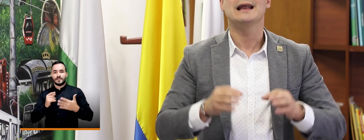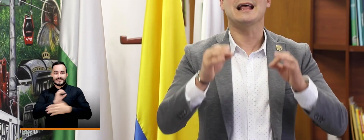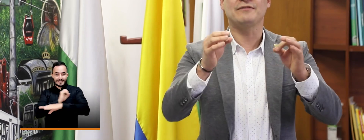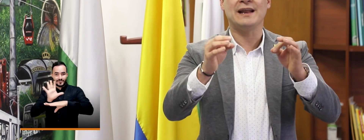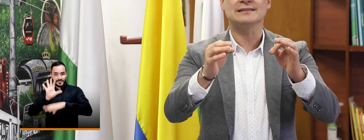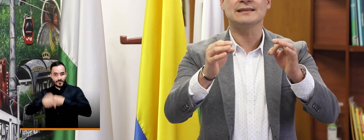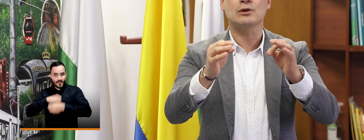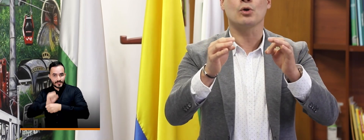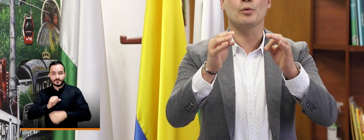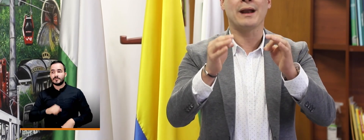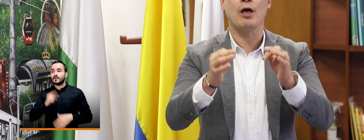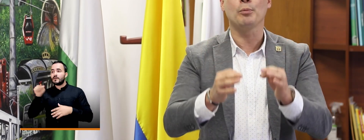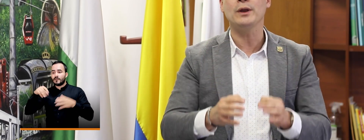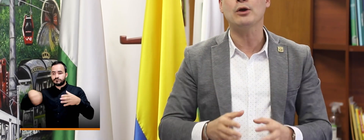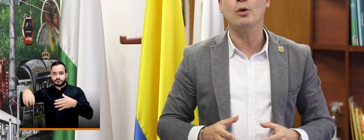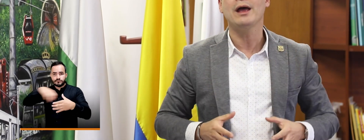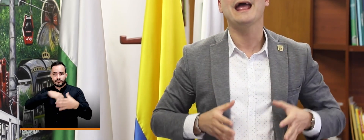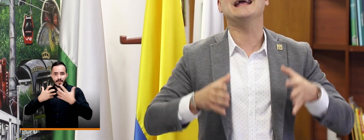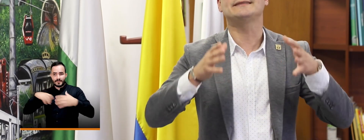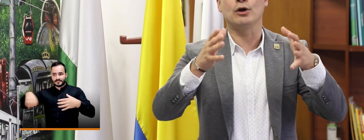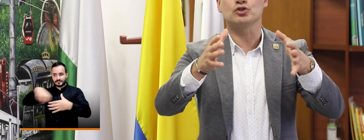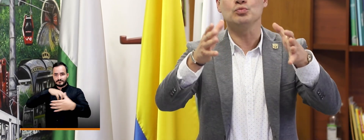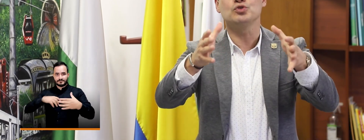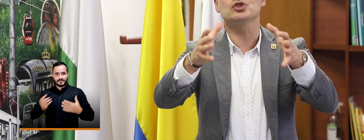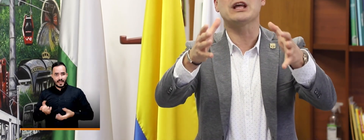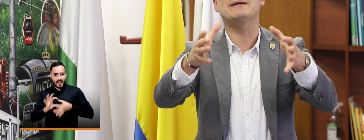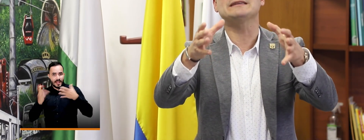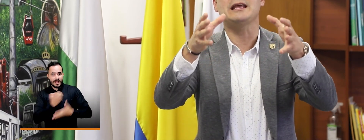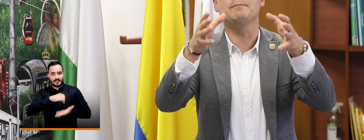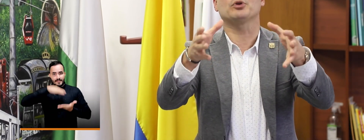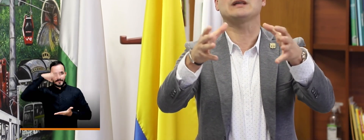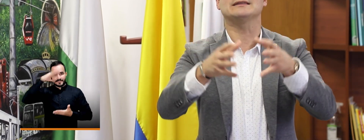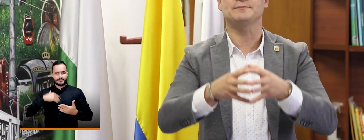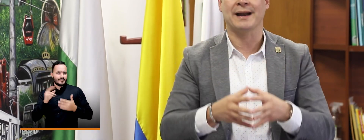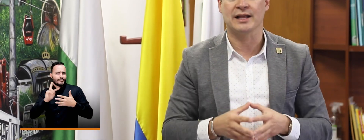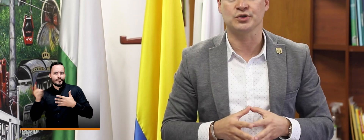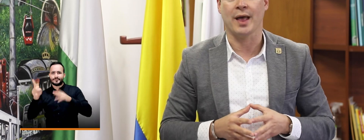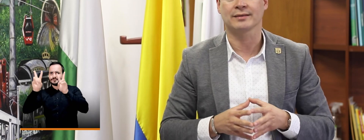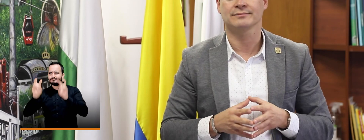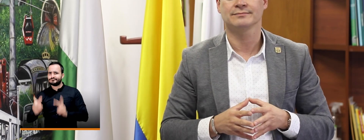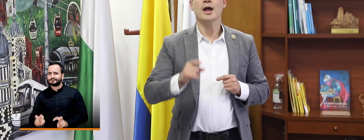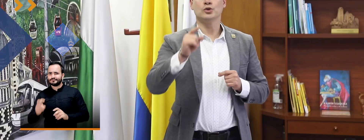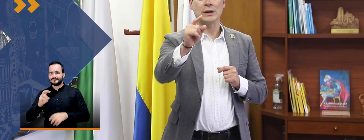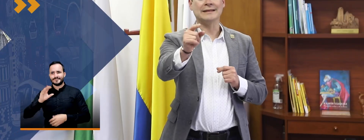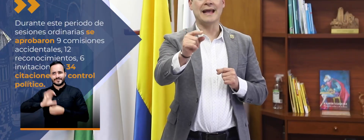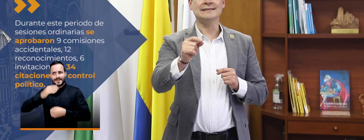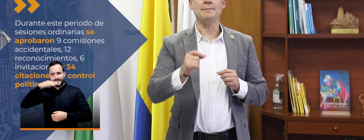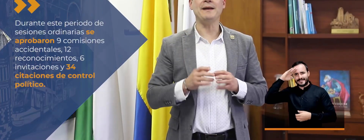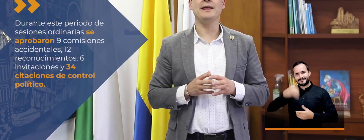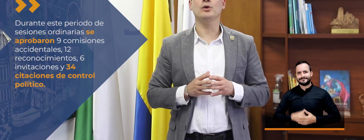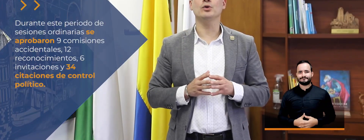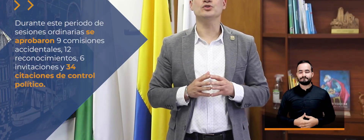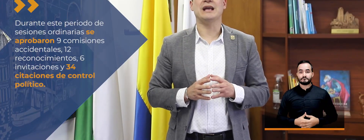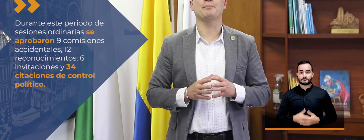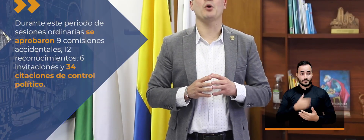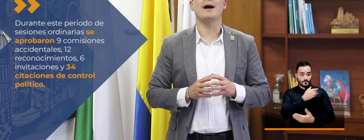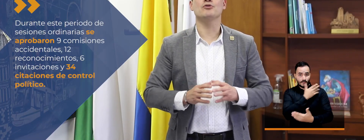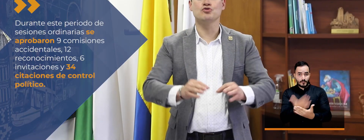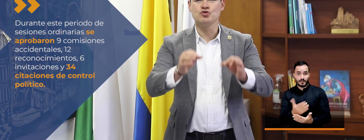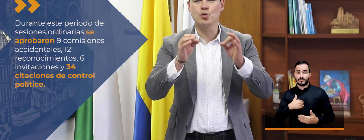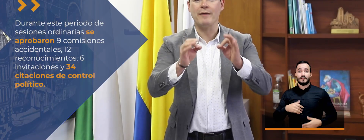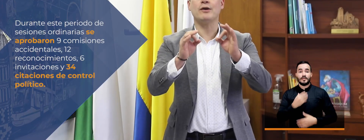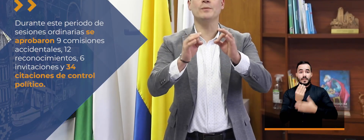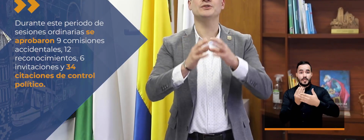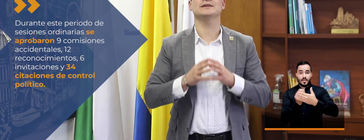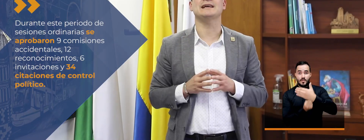Comienzo, las finanzas del conglomerado público, entre otros muchos temas importantes para la ciudad. Durante este periodo se